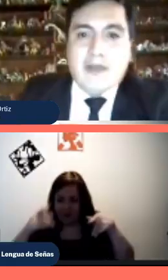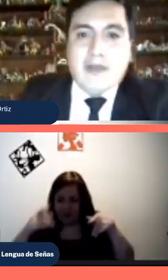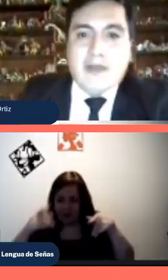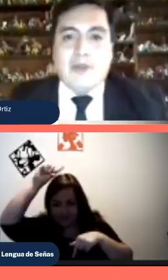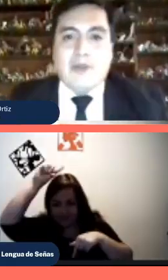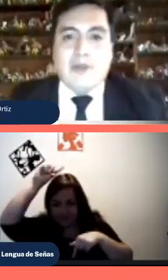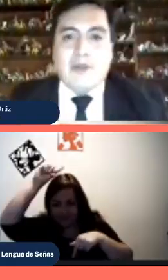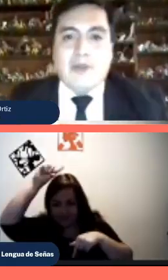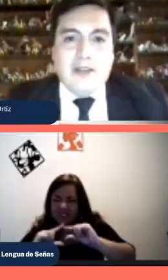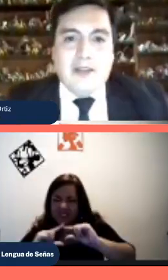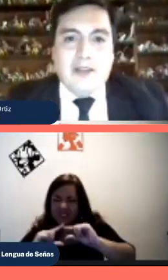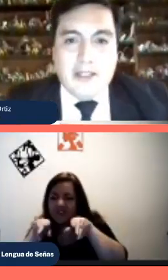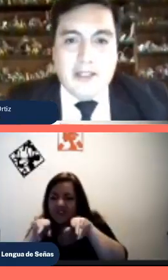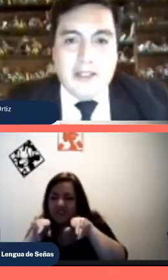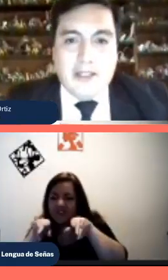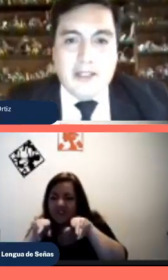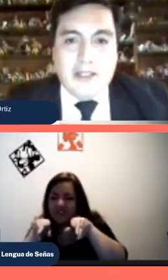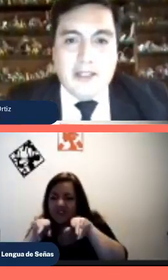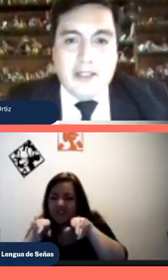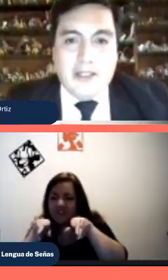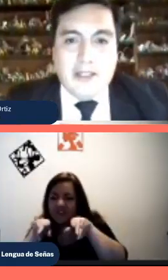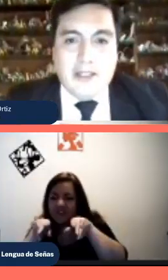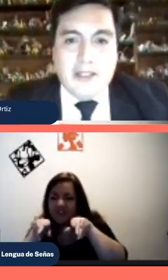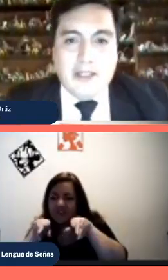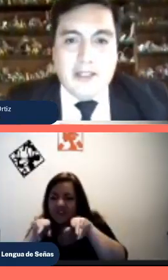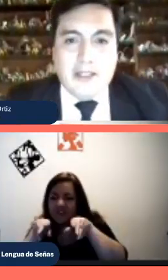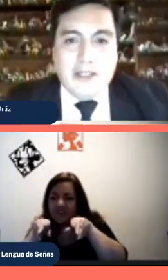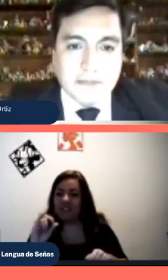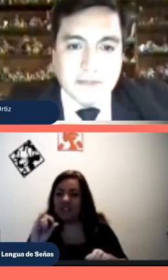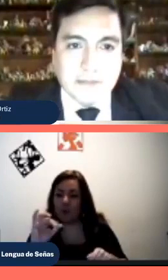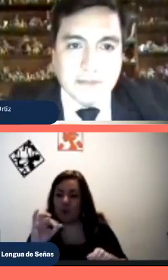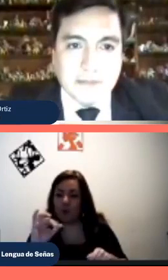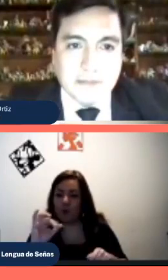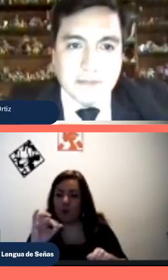a nuestro primer pterosaurio chileno.